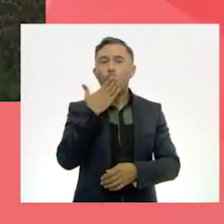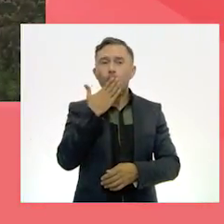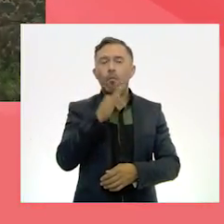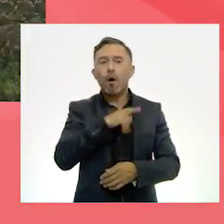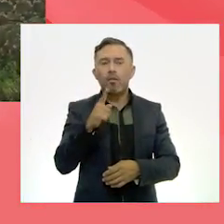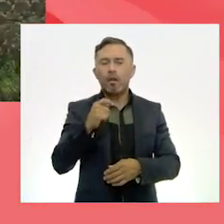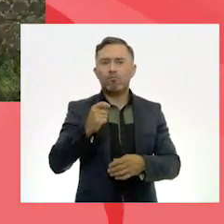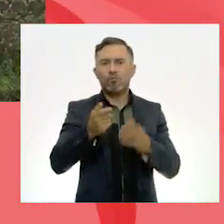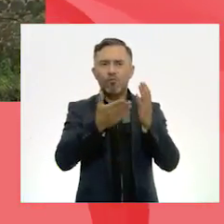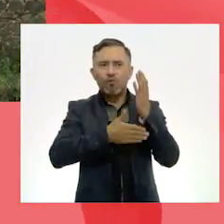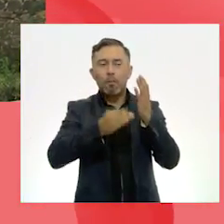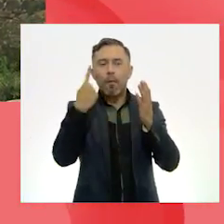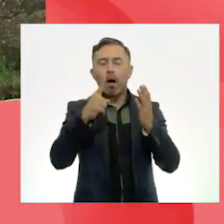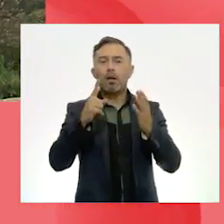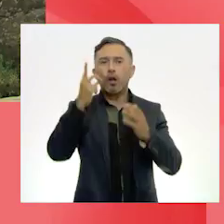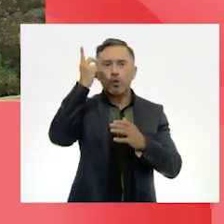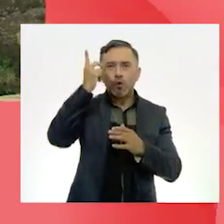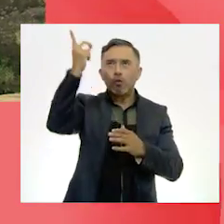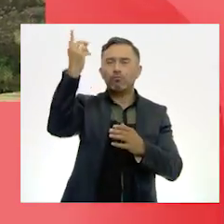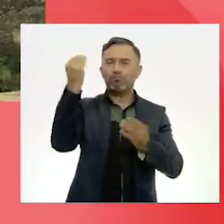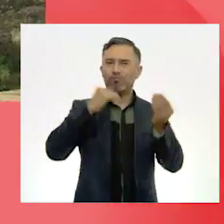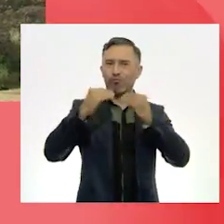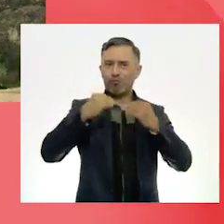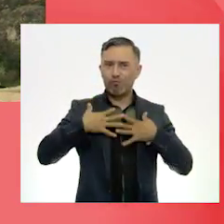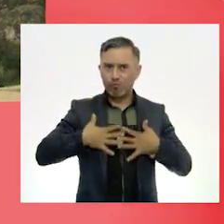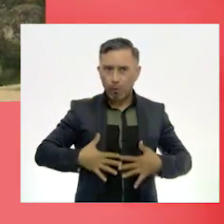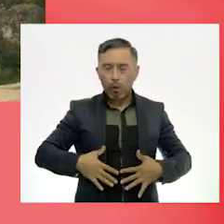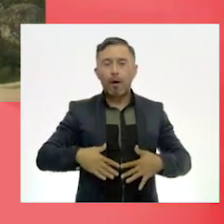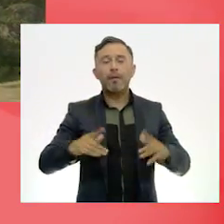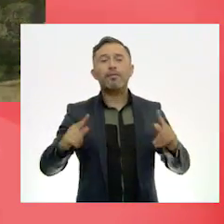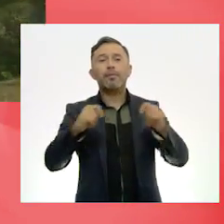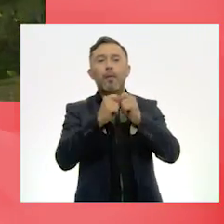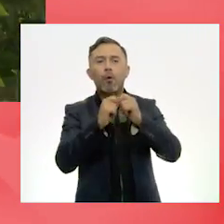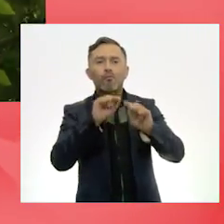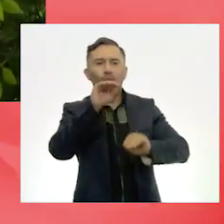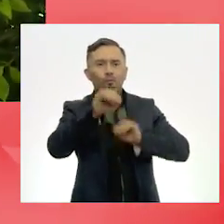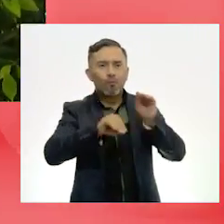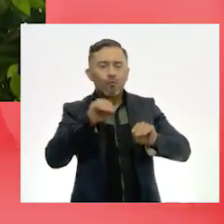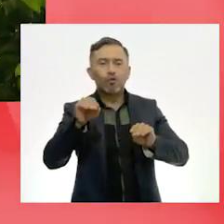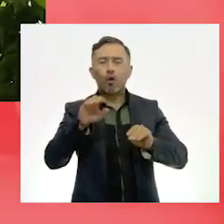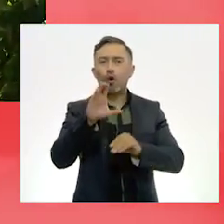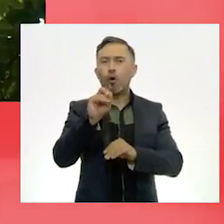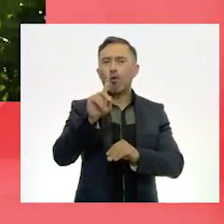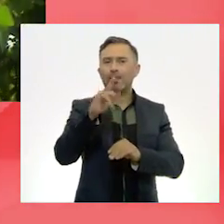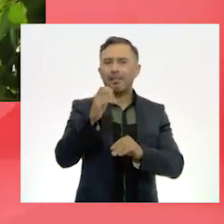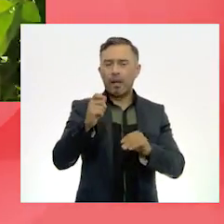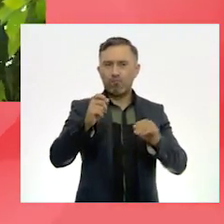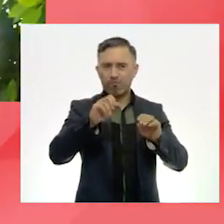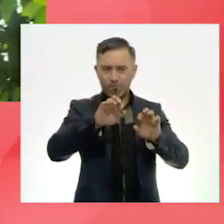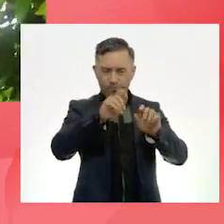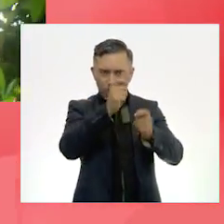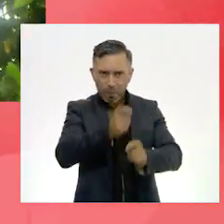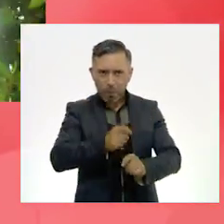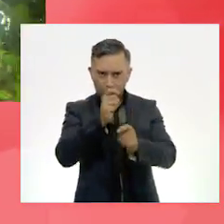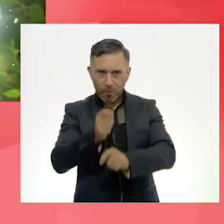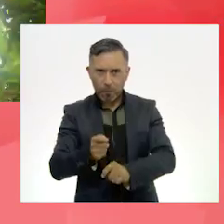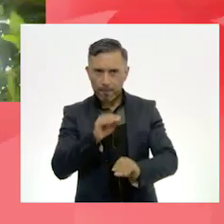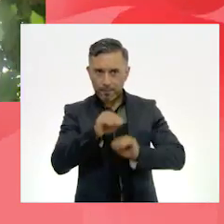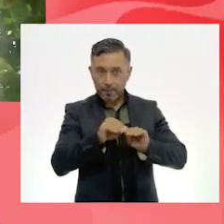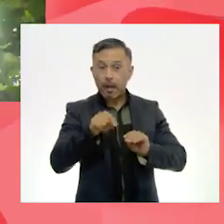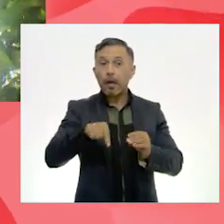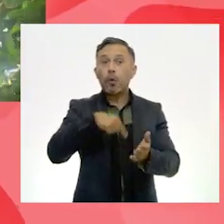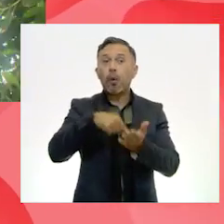las deidades, la decoración de los templos y los códices. Se cuenta que en este lugar sagrado nació el